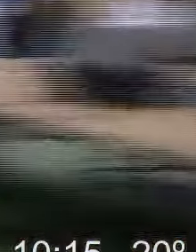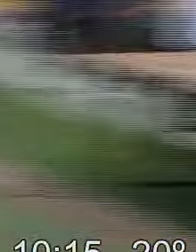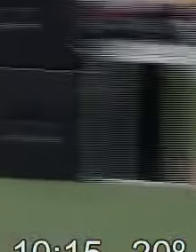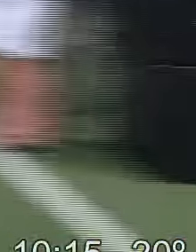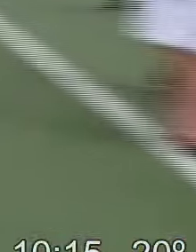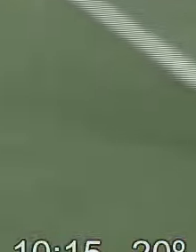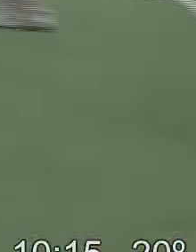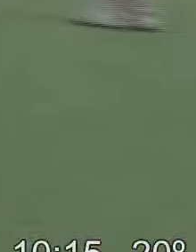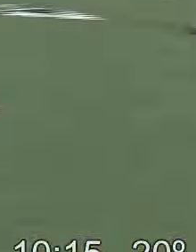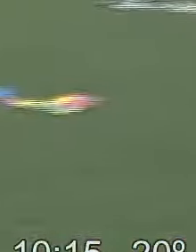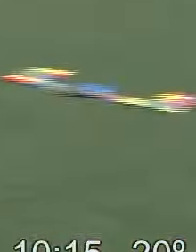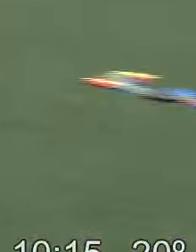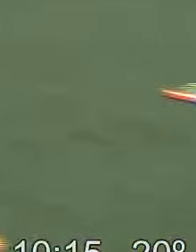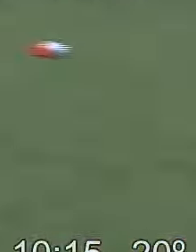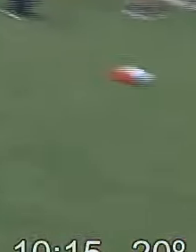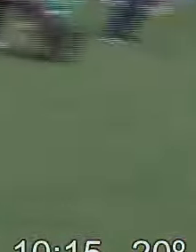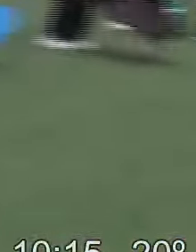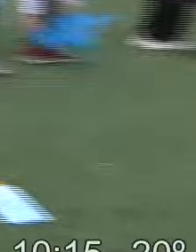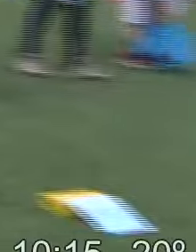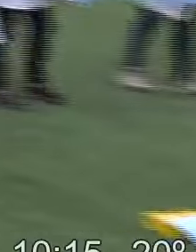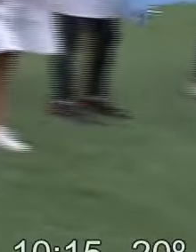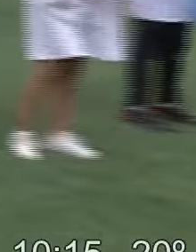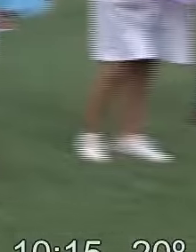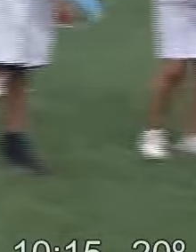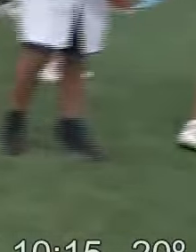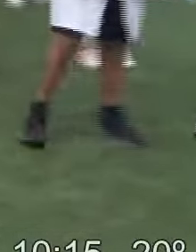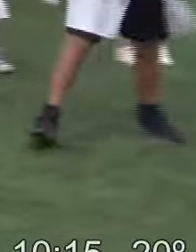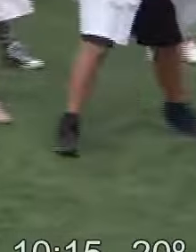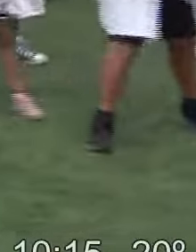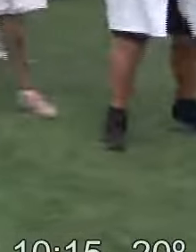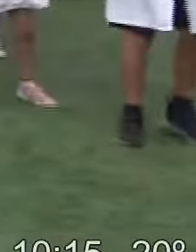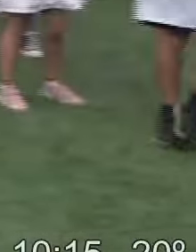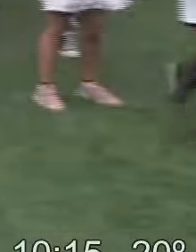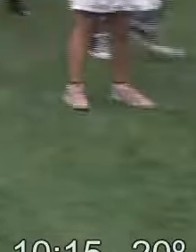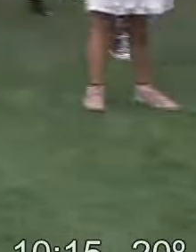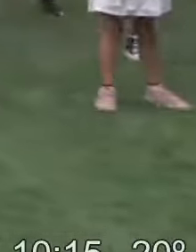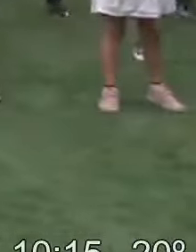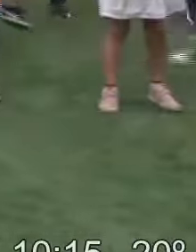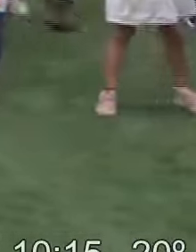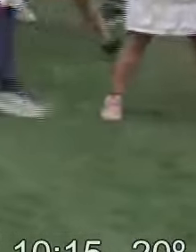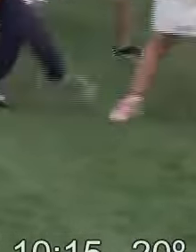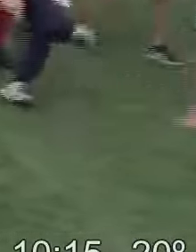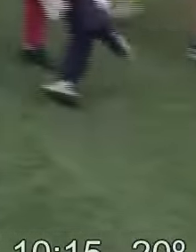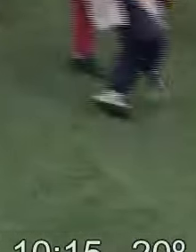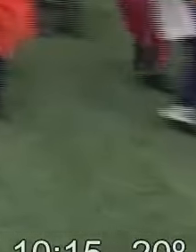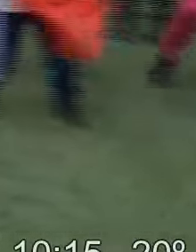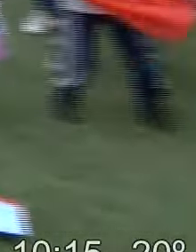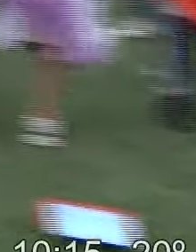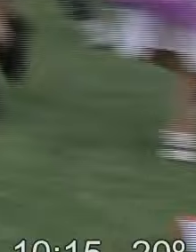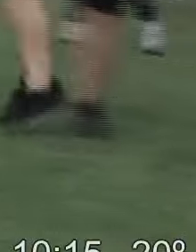abo arriba abajo abo abajo para el tango un tango en est de